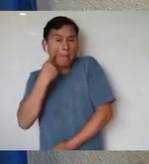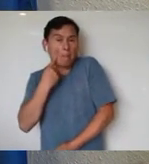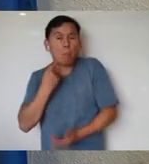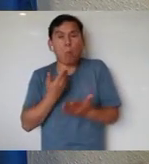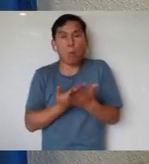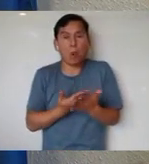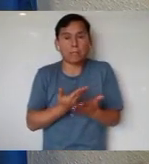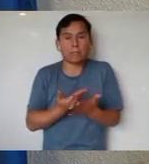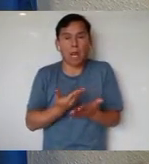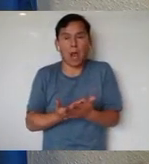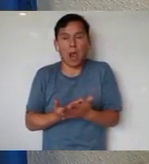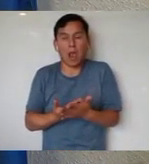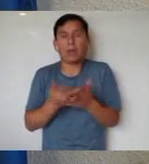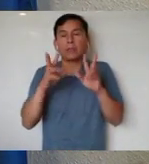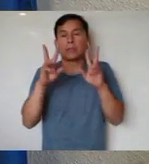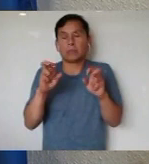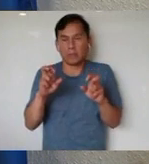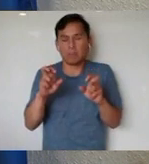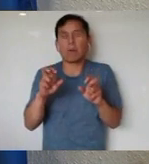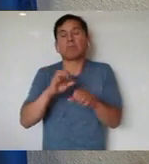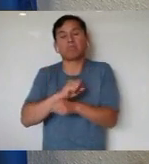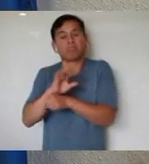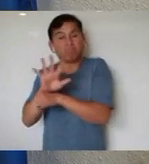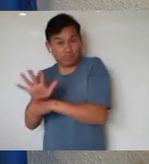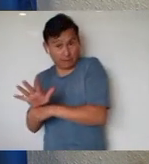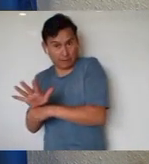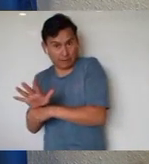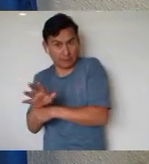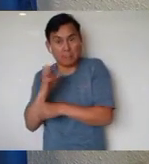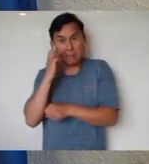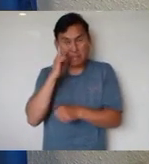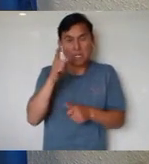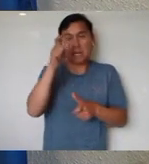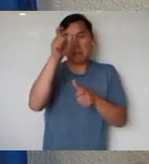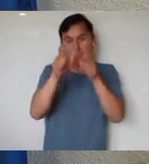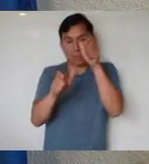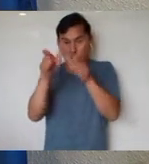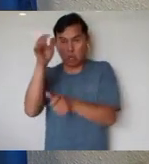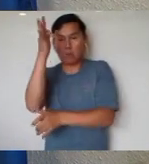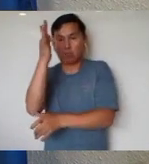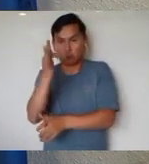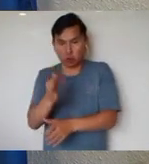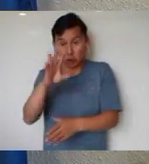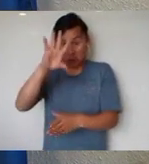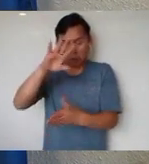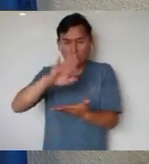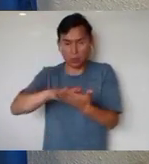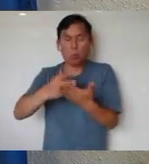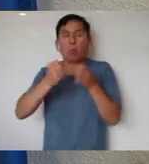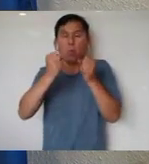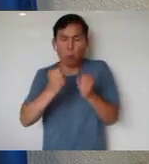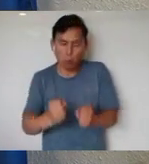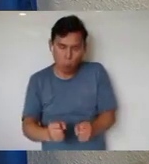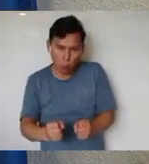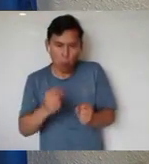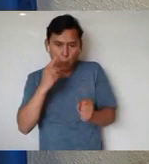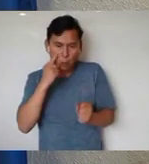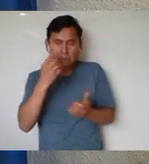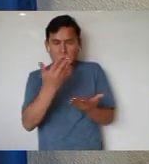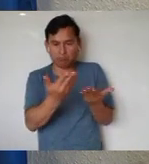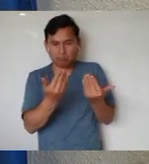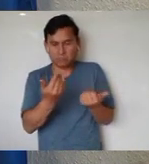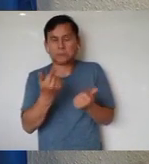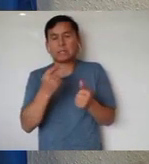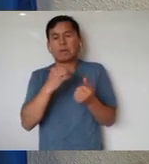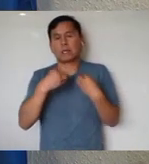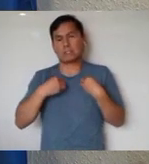COVID-19, que son los elementos que se necesitan para que el personal de salud pueda tomar las muestras, son hisopados que le llaman.